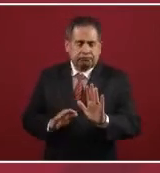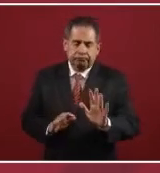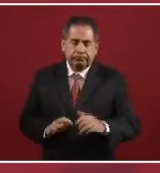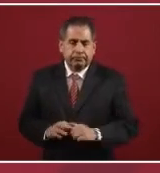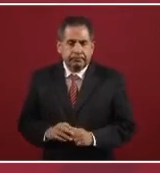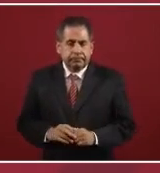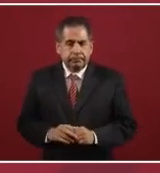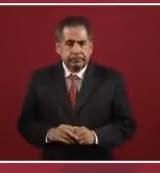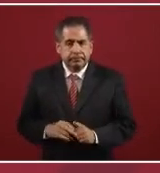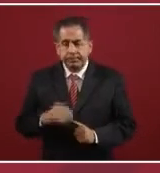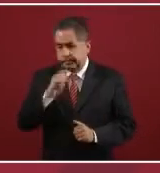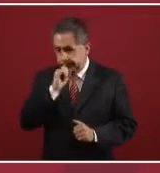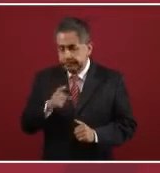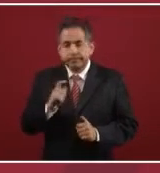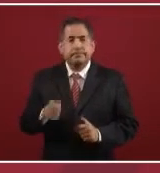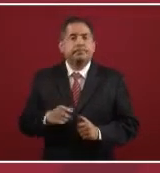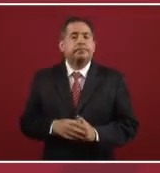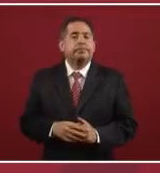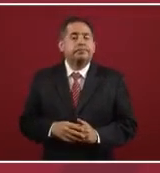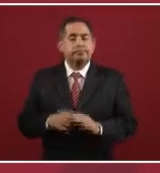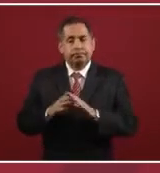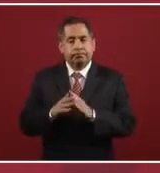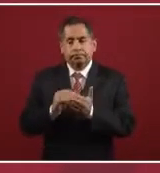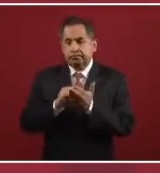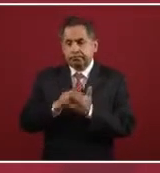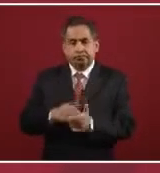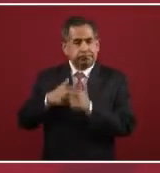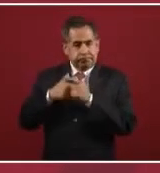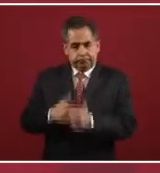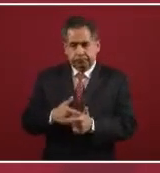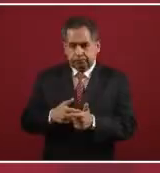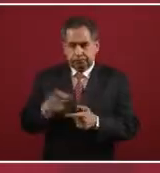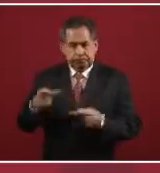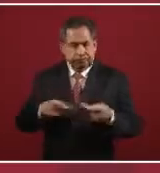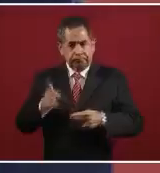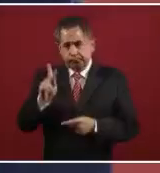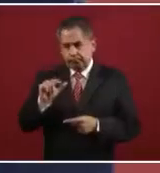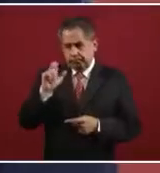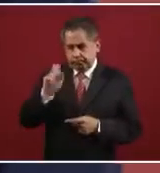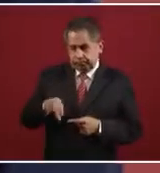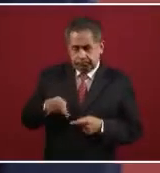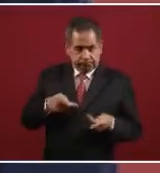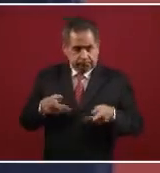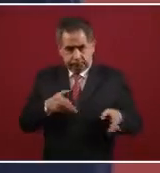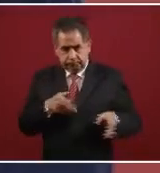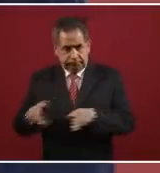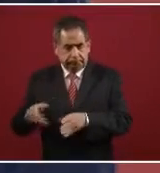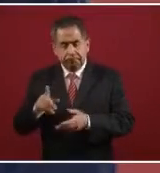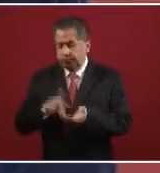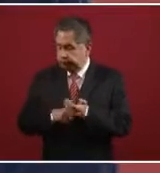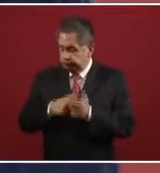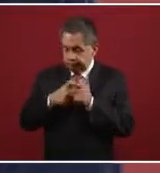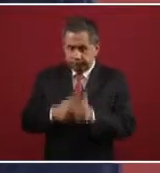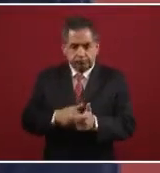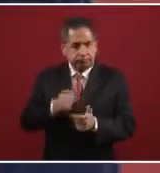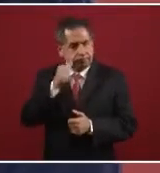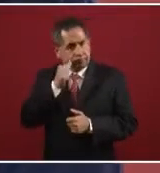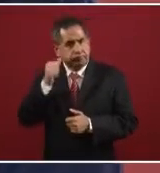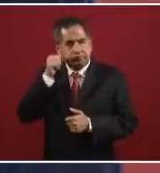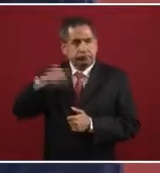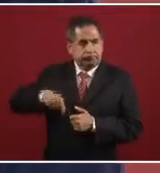y vamos a seguir con nuestra estrategia, lo que se planteó el día de